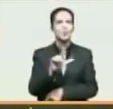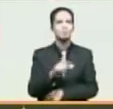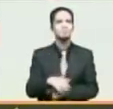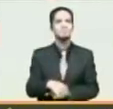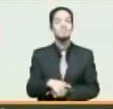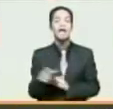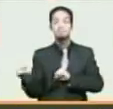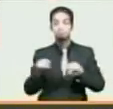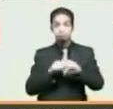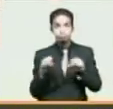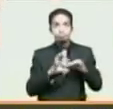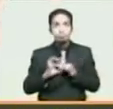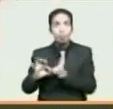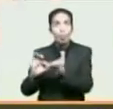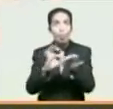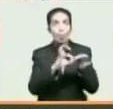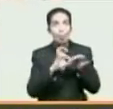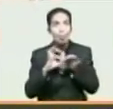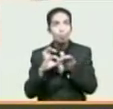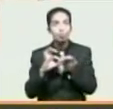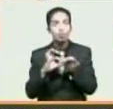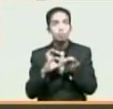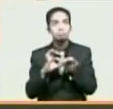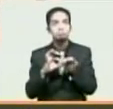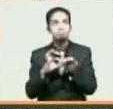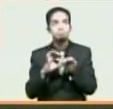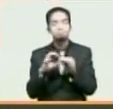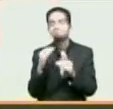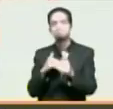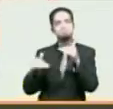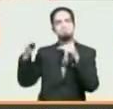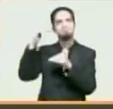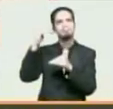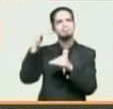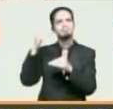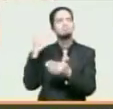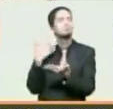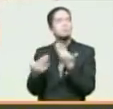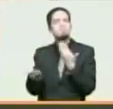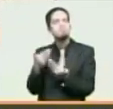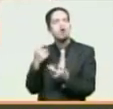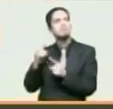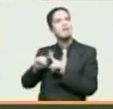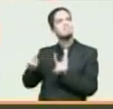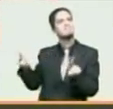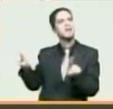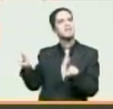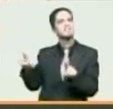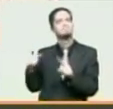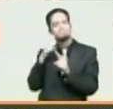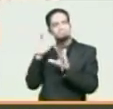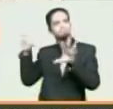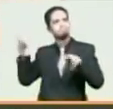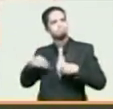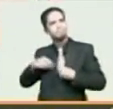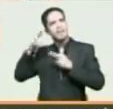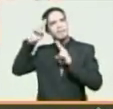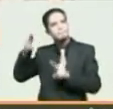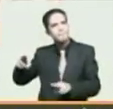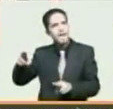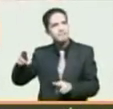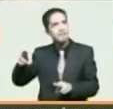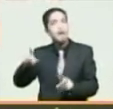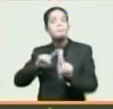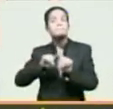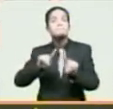actuar juntos, por encima de nuestras diferencias, con tolerancia, con respeto, pero